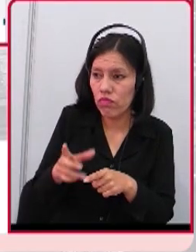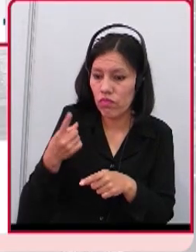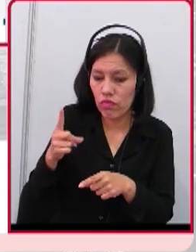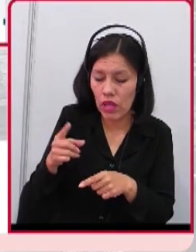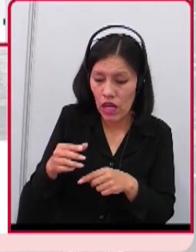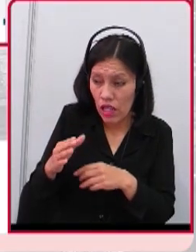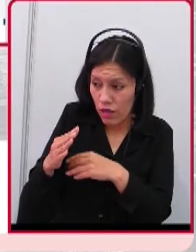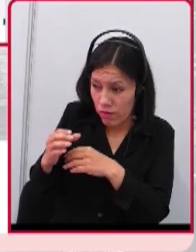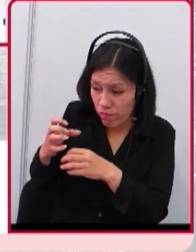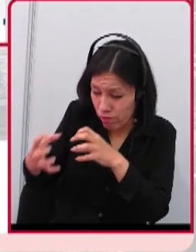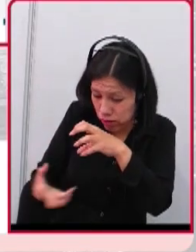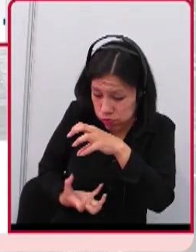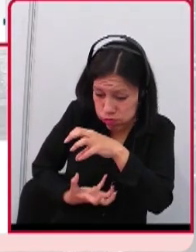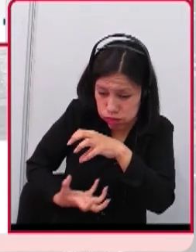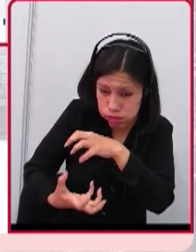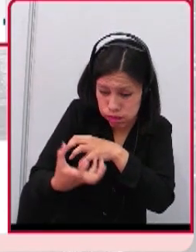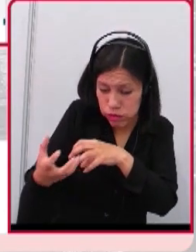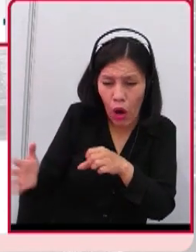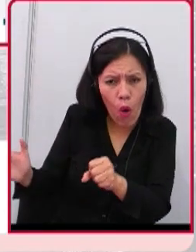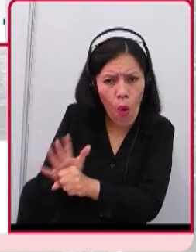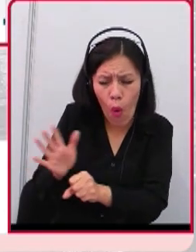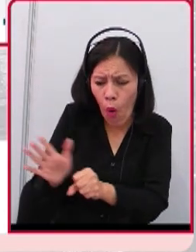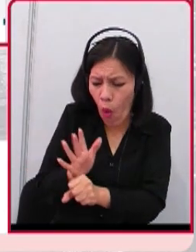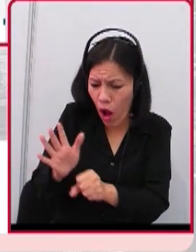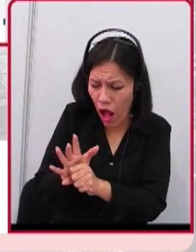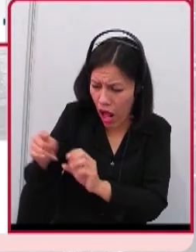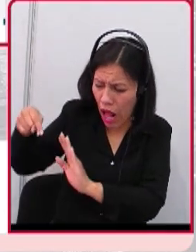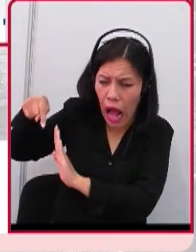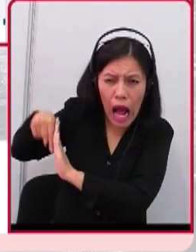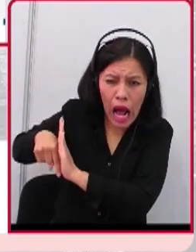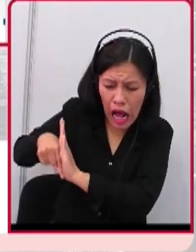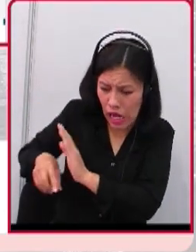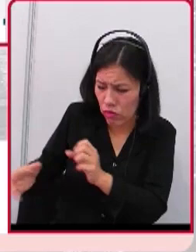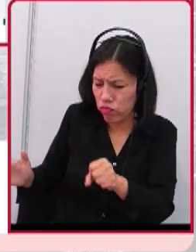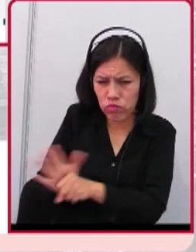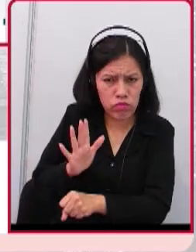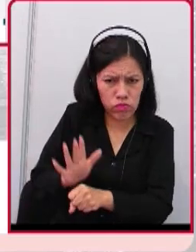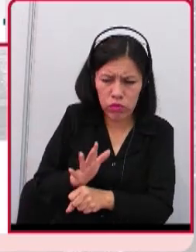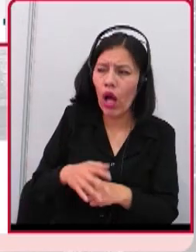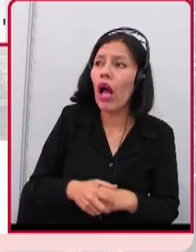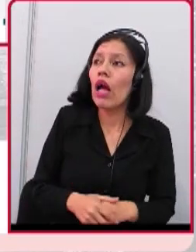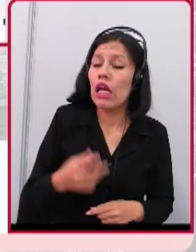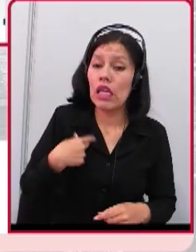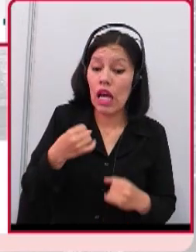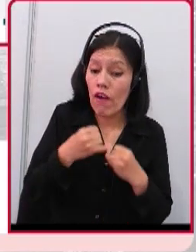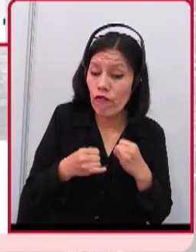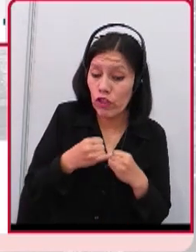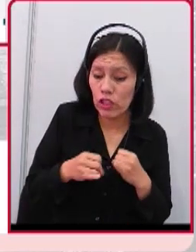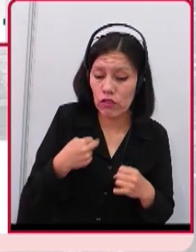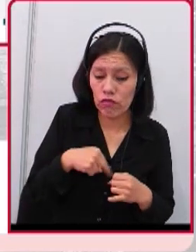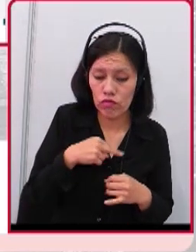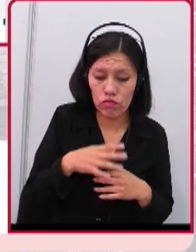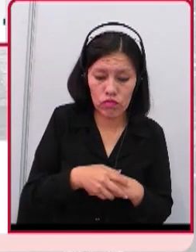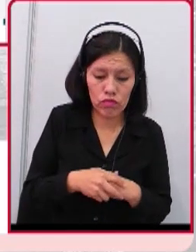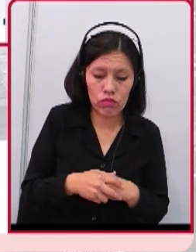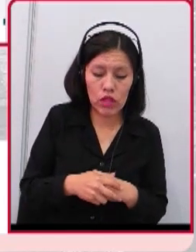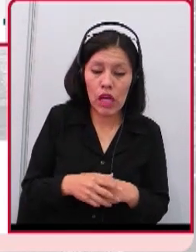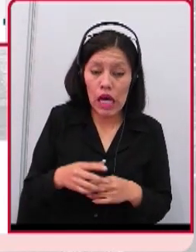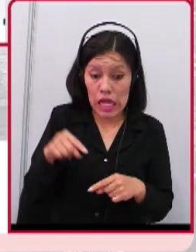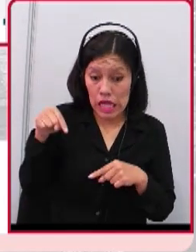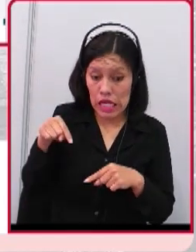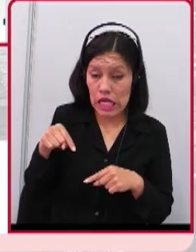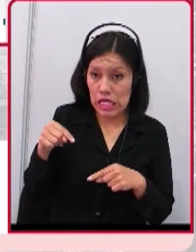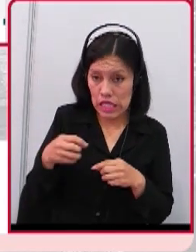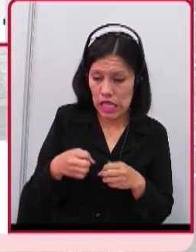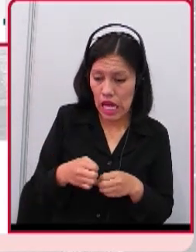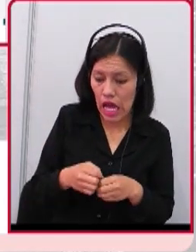completas en la parte inferior, ¿no? Bueno, y también la parte final es que esta herramienta del iCiris nos